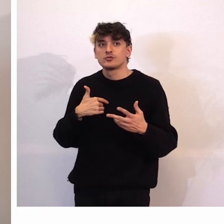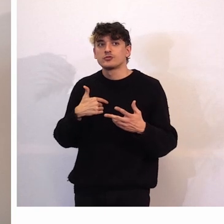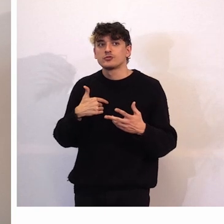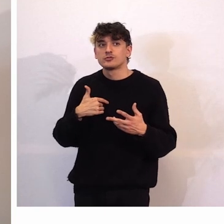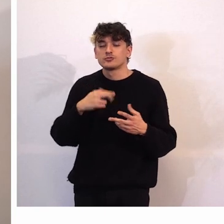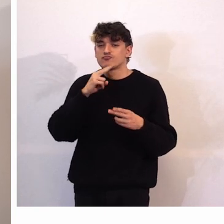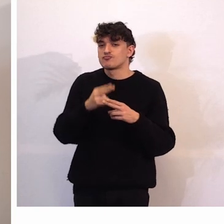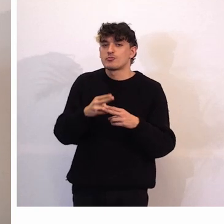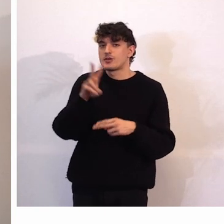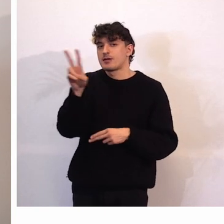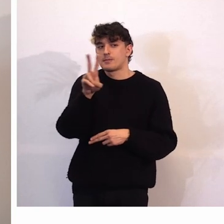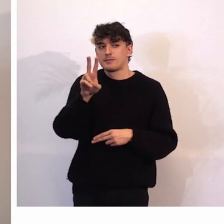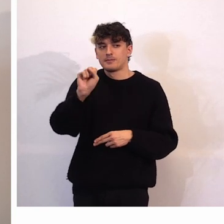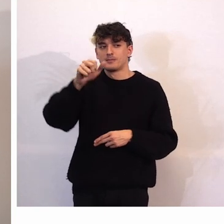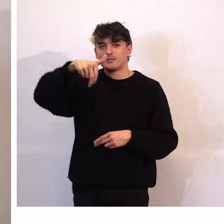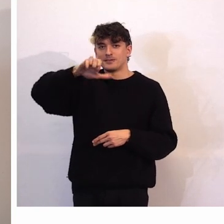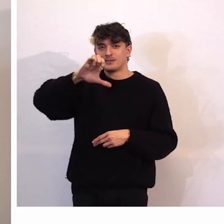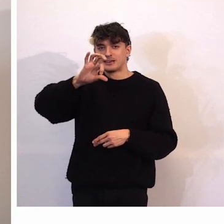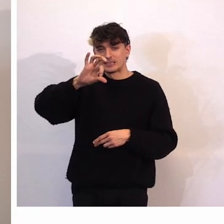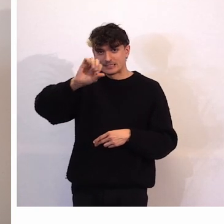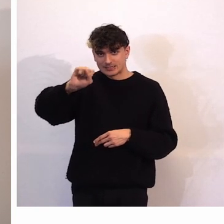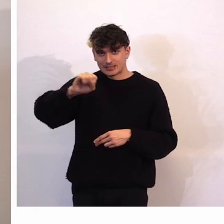Yo soy Vanessa.